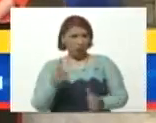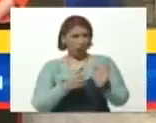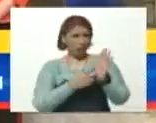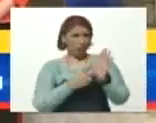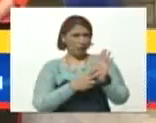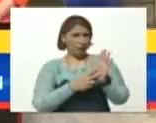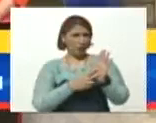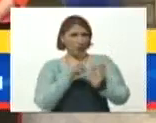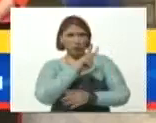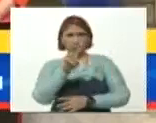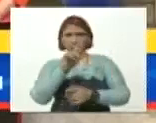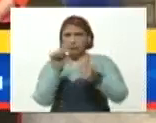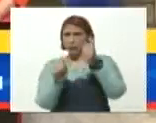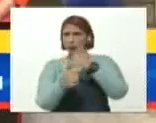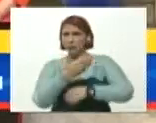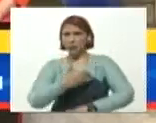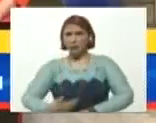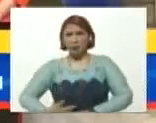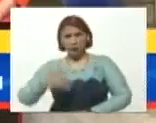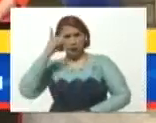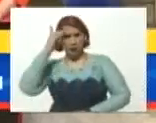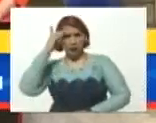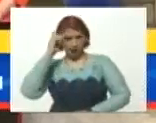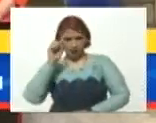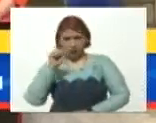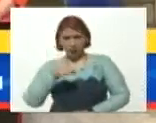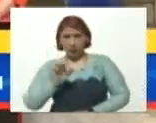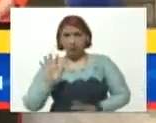señora vicepresidenta?